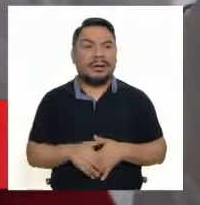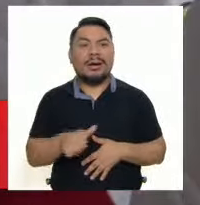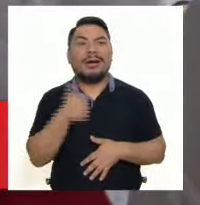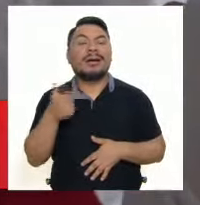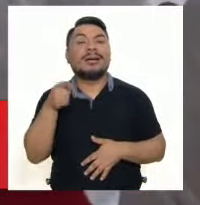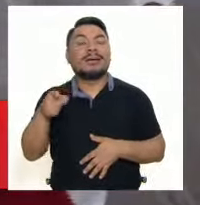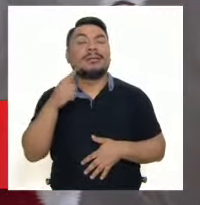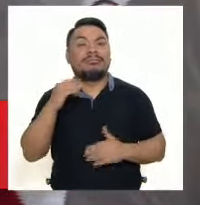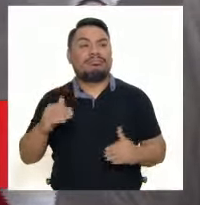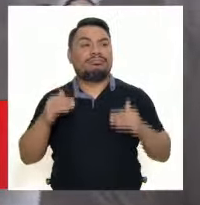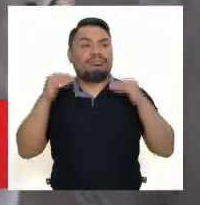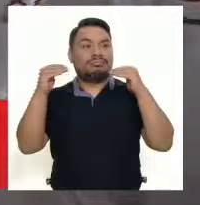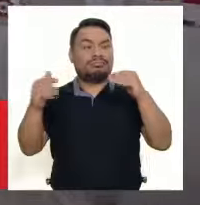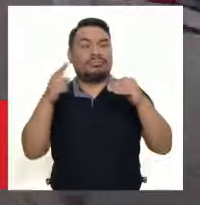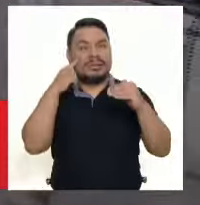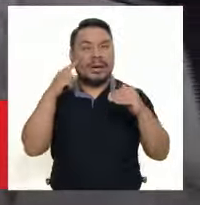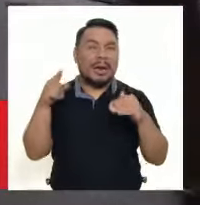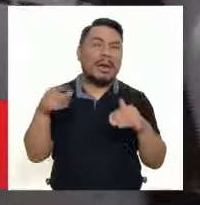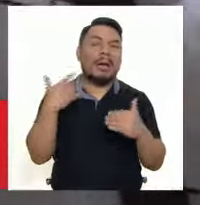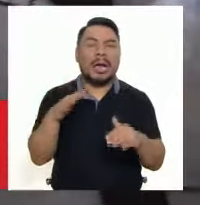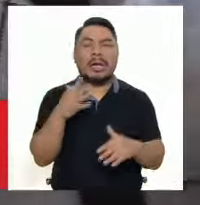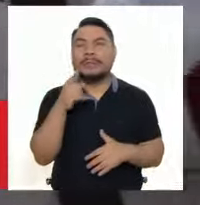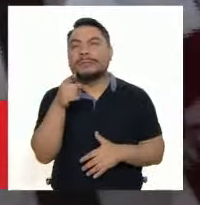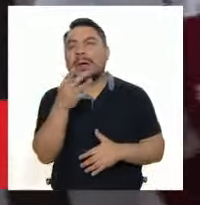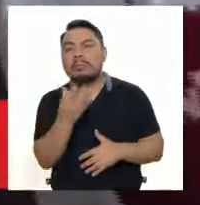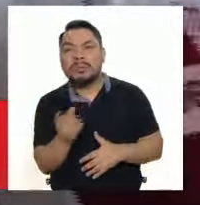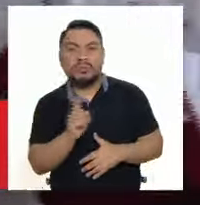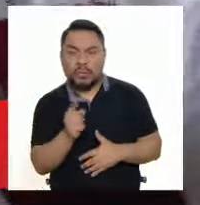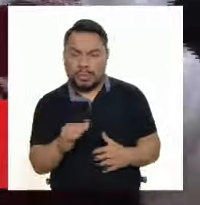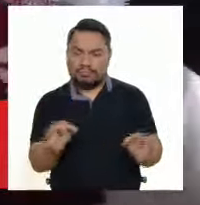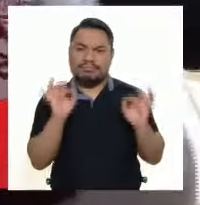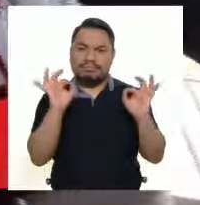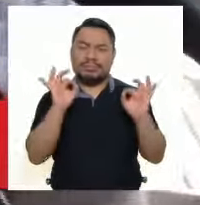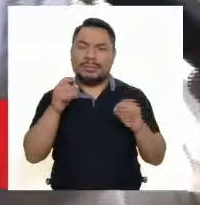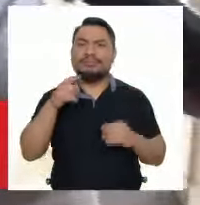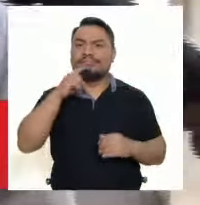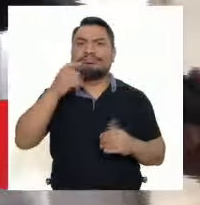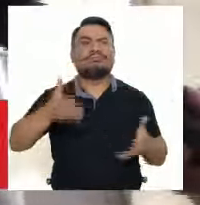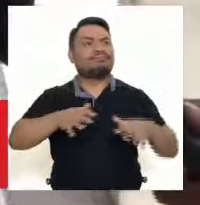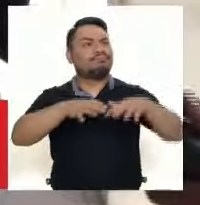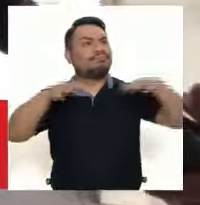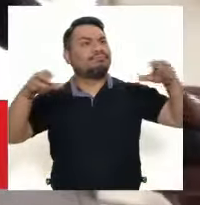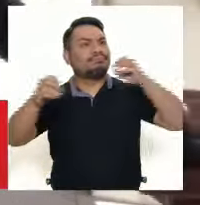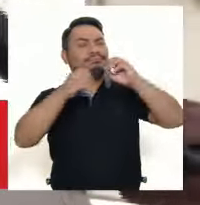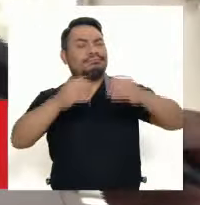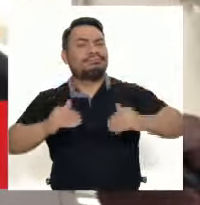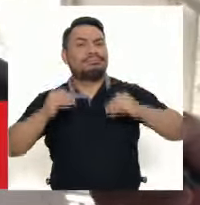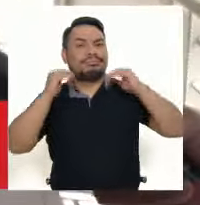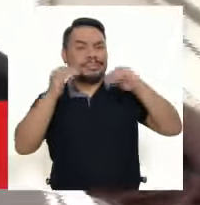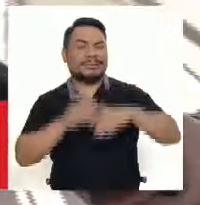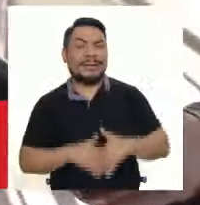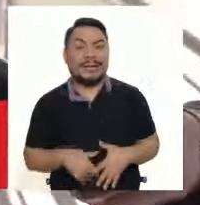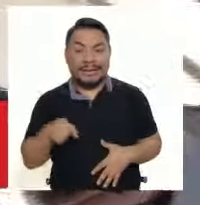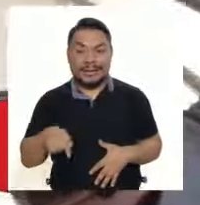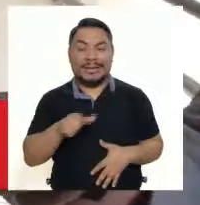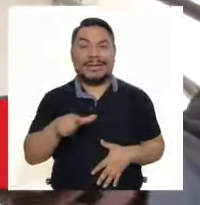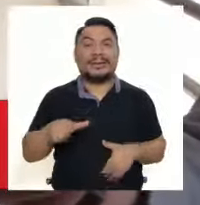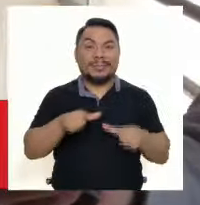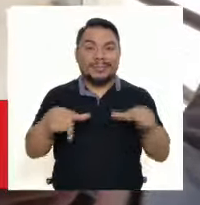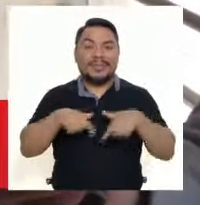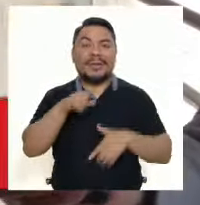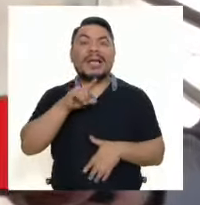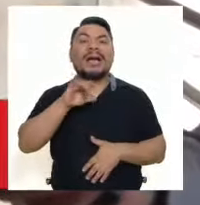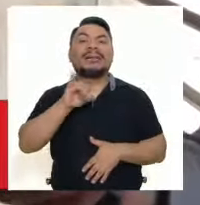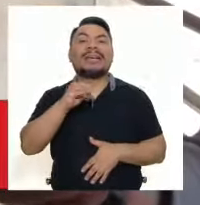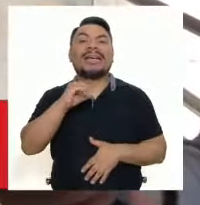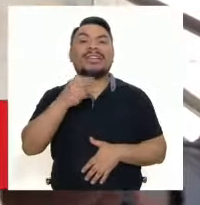malecón de primer nivel que se pueda ver en alguna otra ciudad. Yo creo que Pucallpa y la Yarinacocha en especial se ponen precisamente